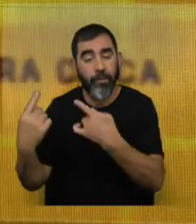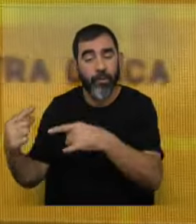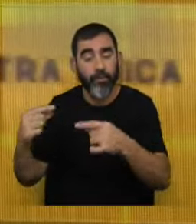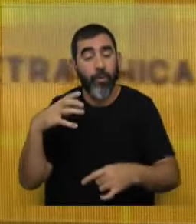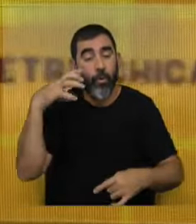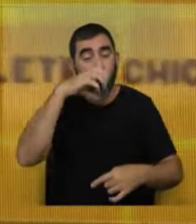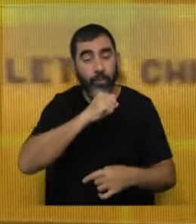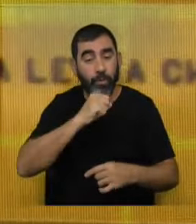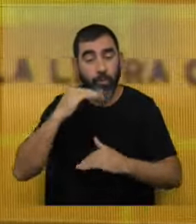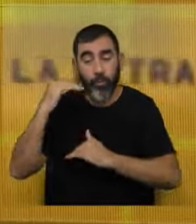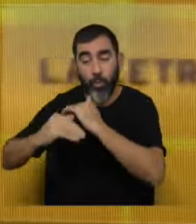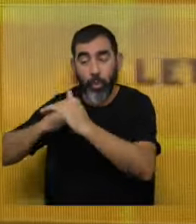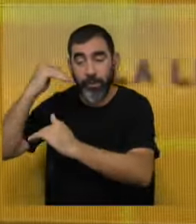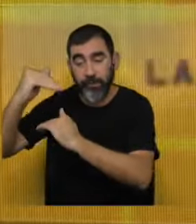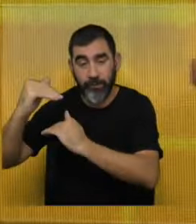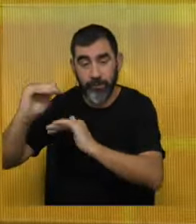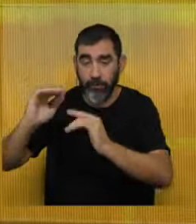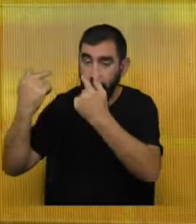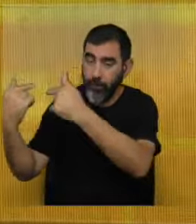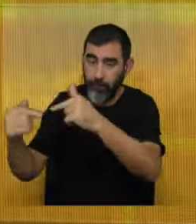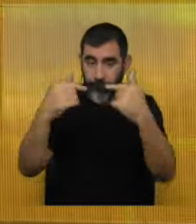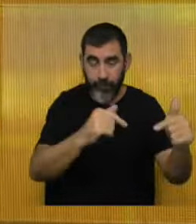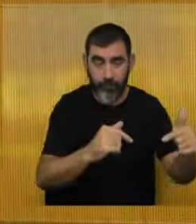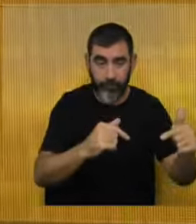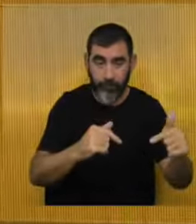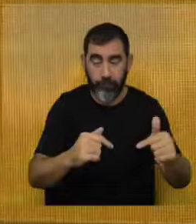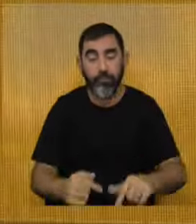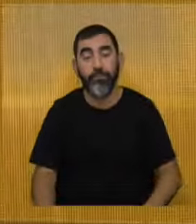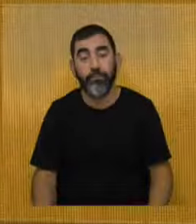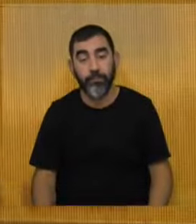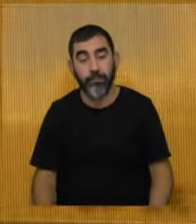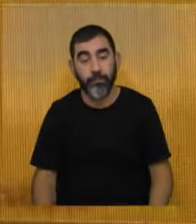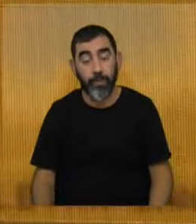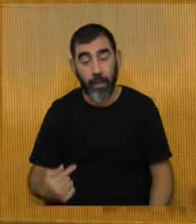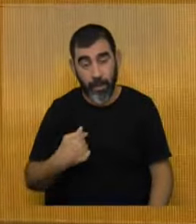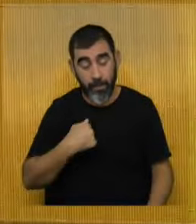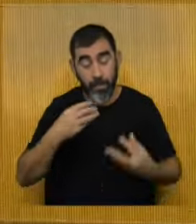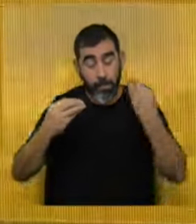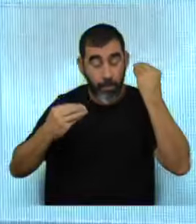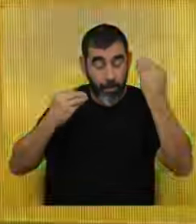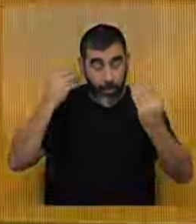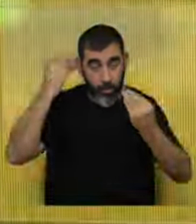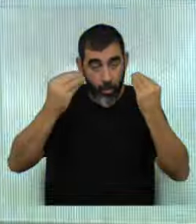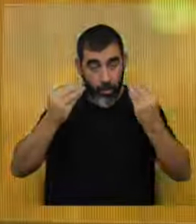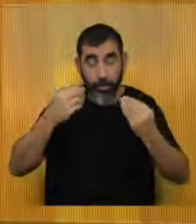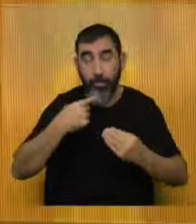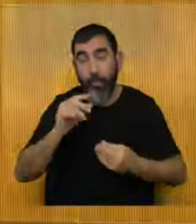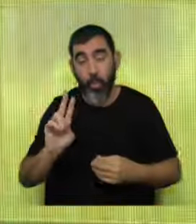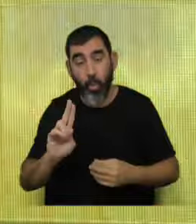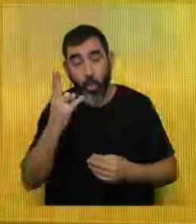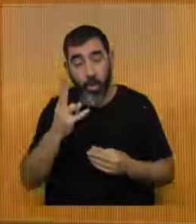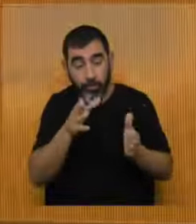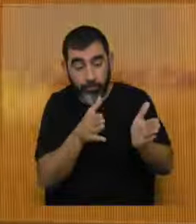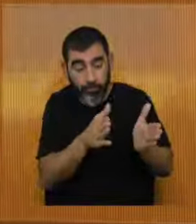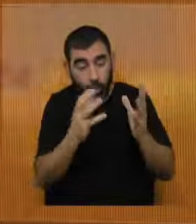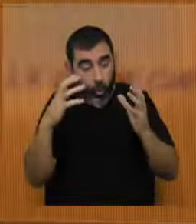conservador que ser progresista entonces a mí lo que me preocupa es que Uruguay siga por el